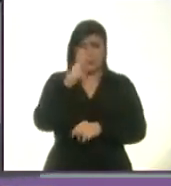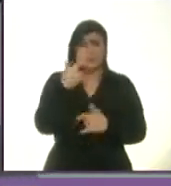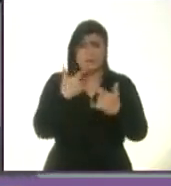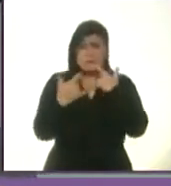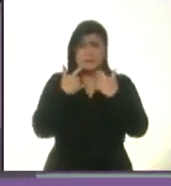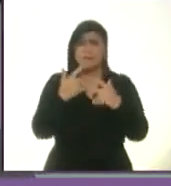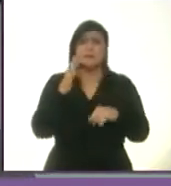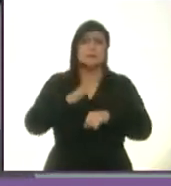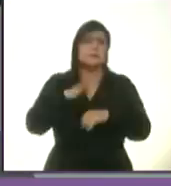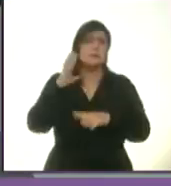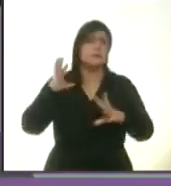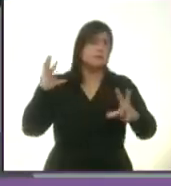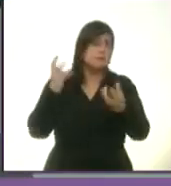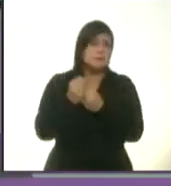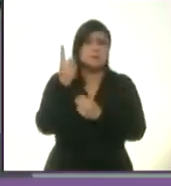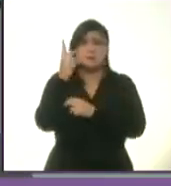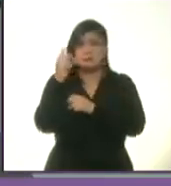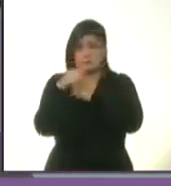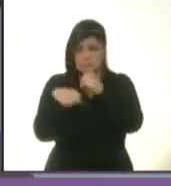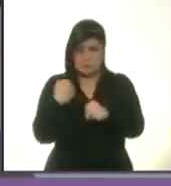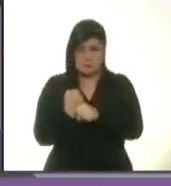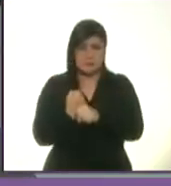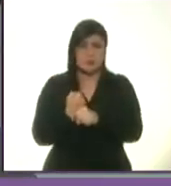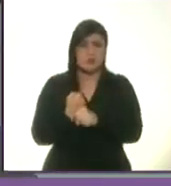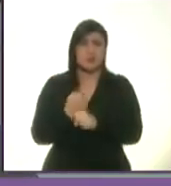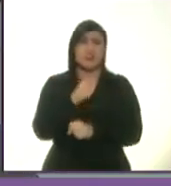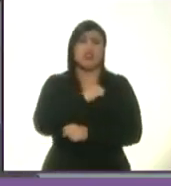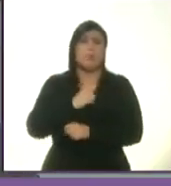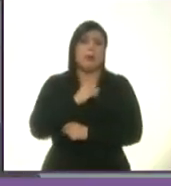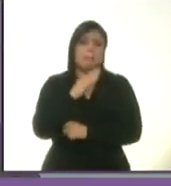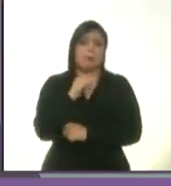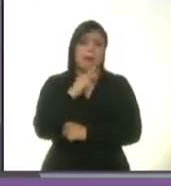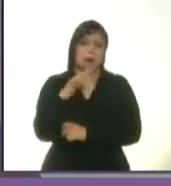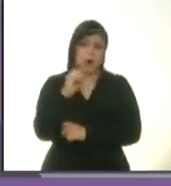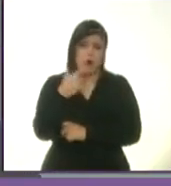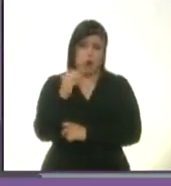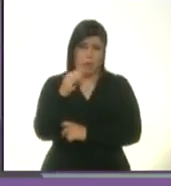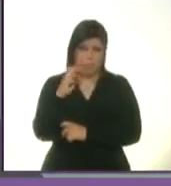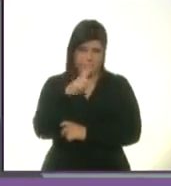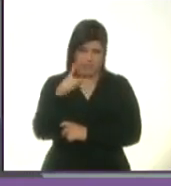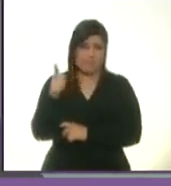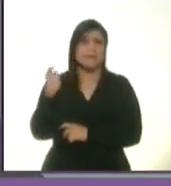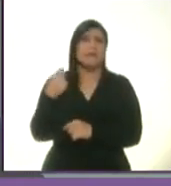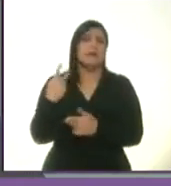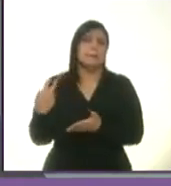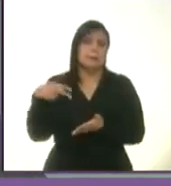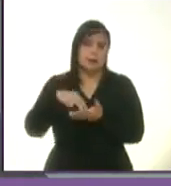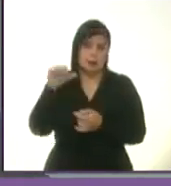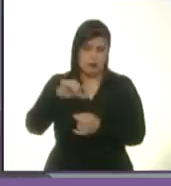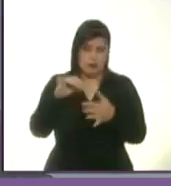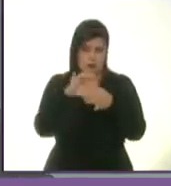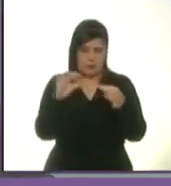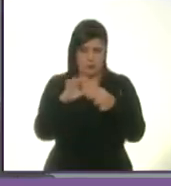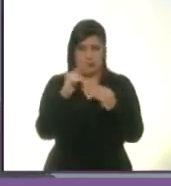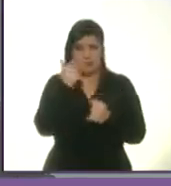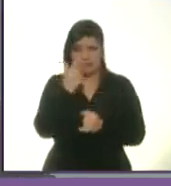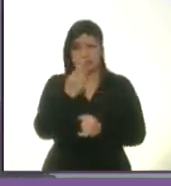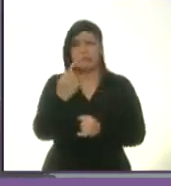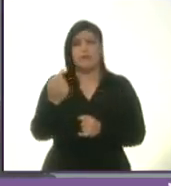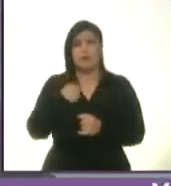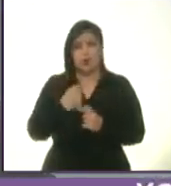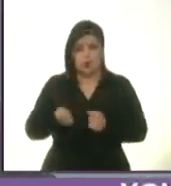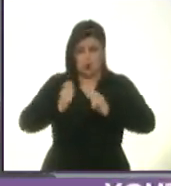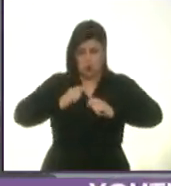de 30 años a superbarrio gómez que el día de hoy vino a dar un mensaje este a mi nombre